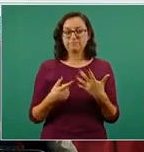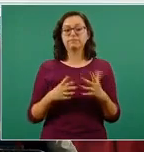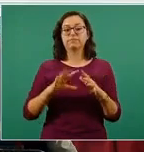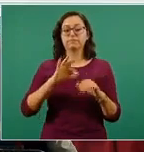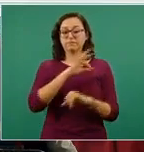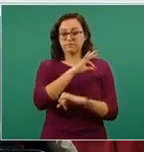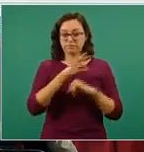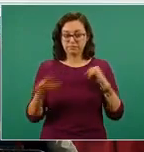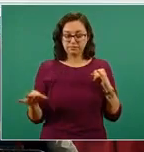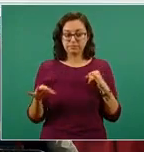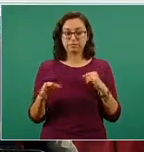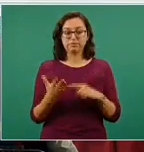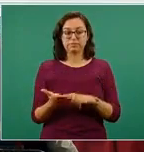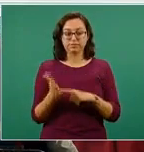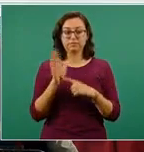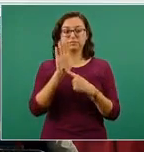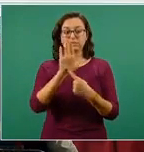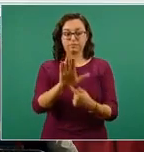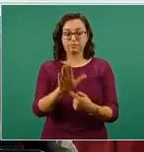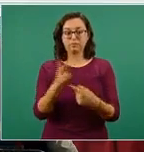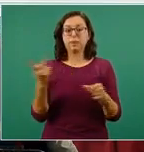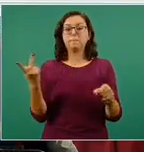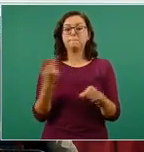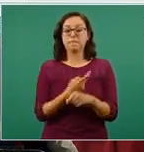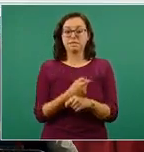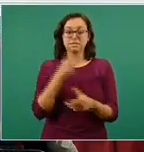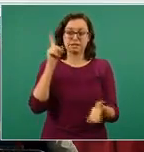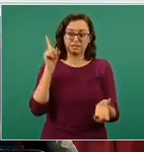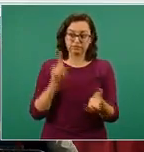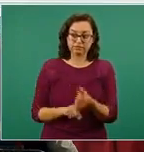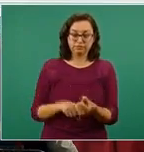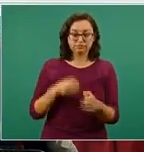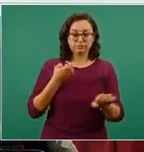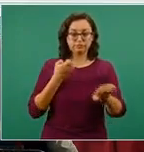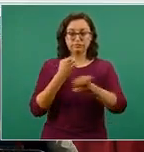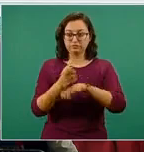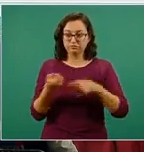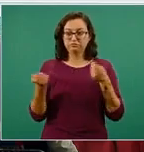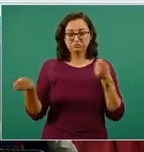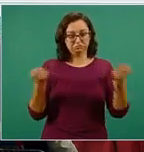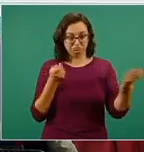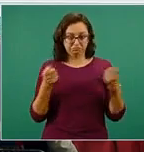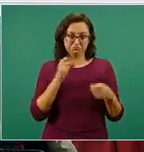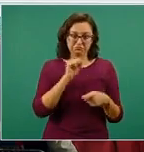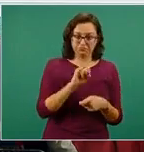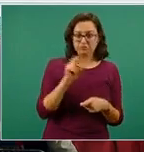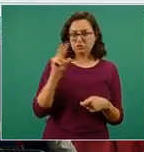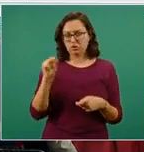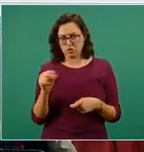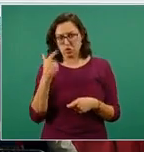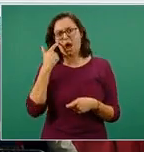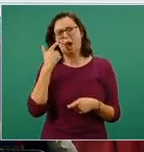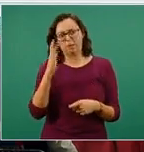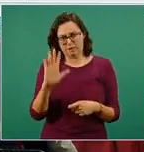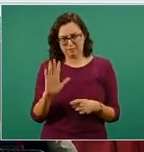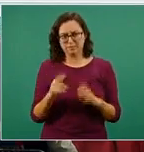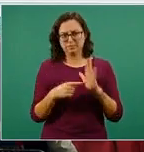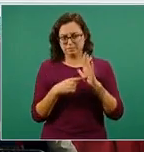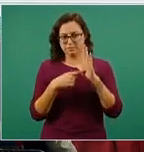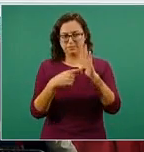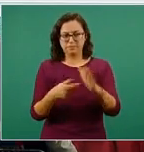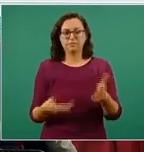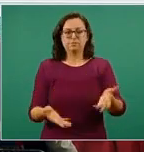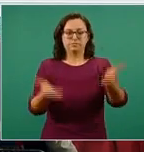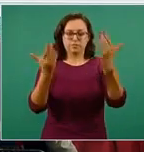concluir la última estaremos viendo cómo se ha ido recorriendo el control y atando los cabos de la pandemia en Chiapas. En la que